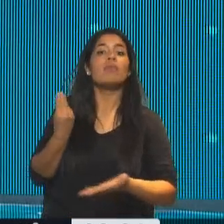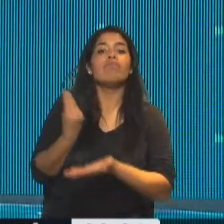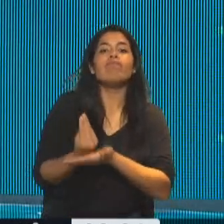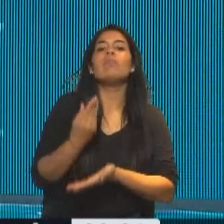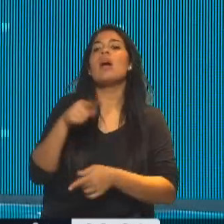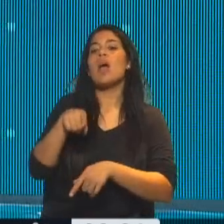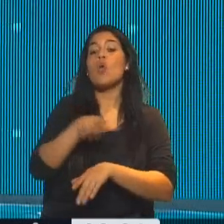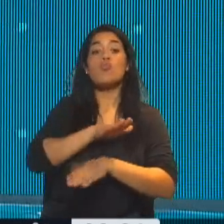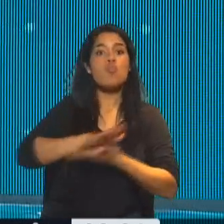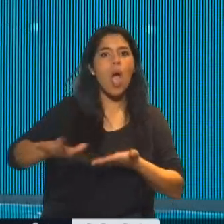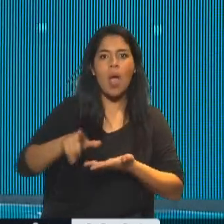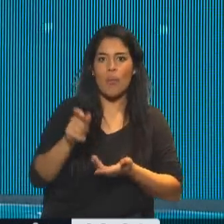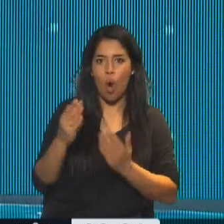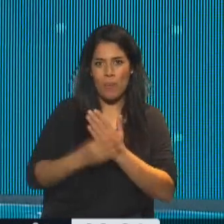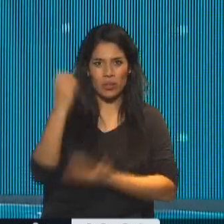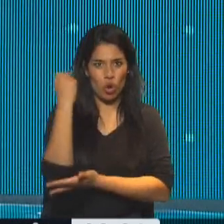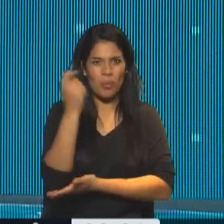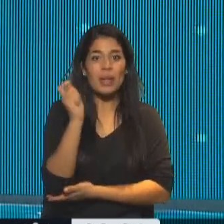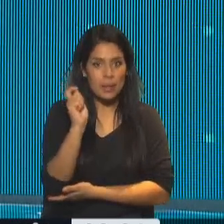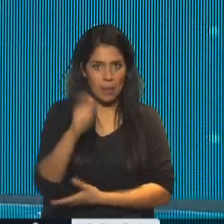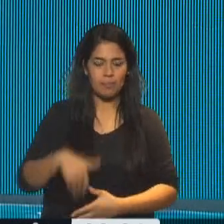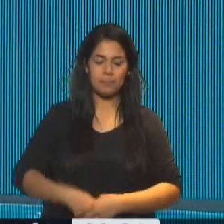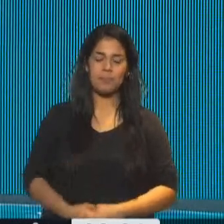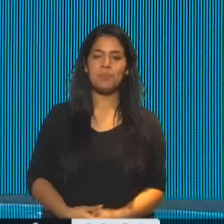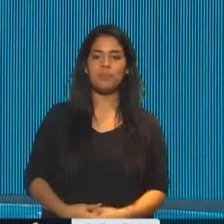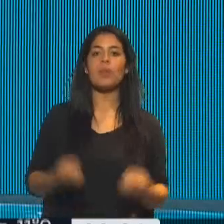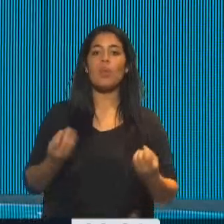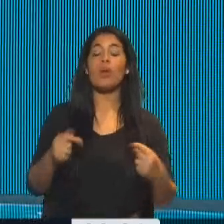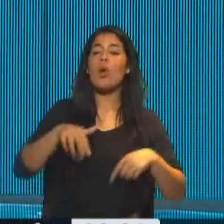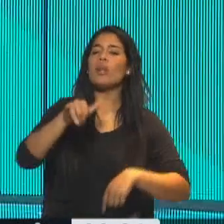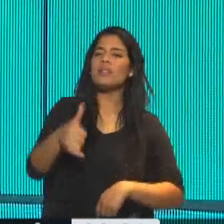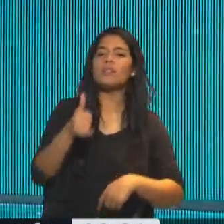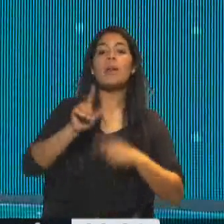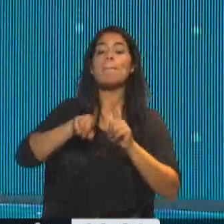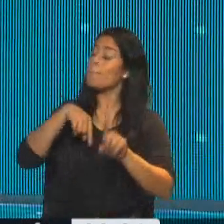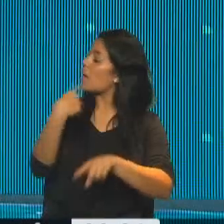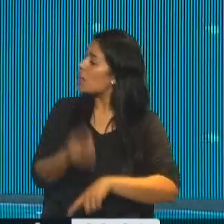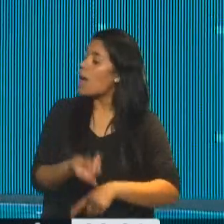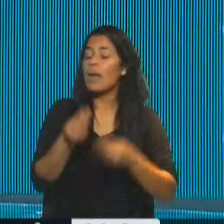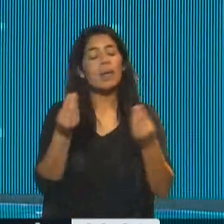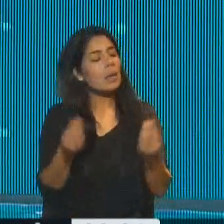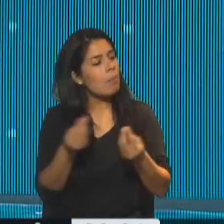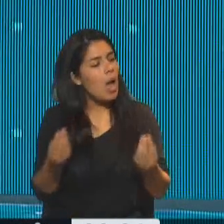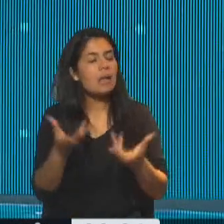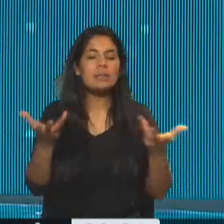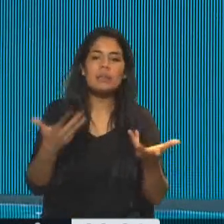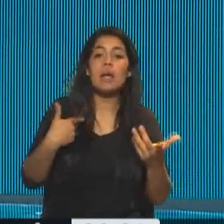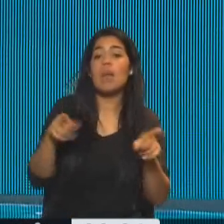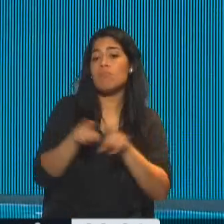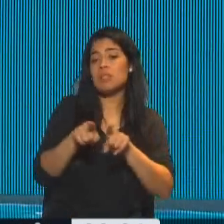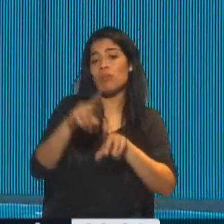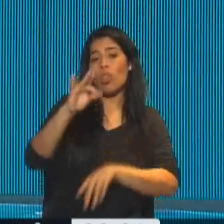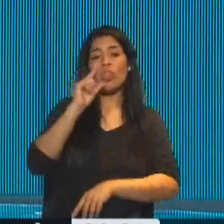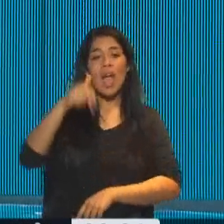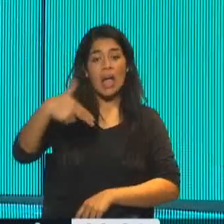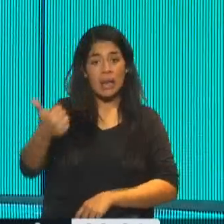algún otro tipo de reestructuración de gabinete. Seguimos, NASA, con lo que viene. ¿Qué puede pasar mañana? Como bien decía Diana recién, mañana